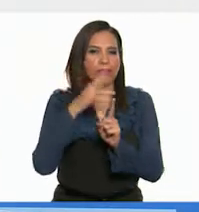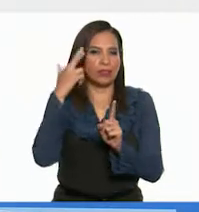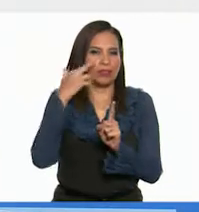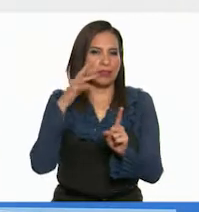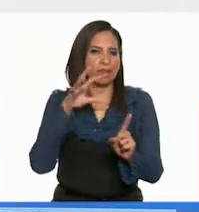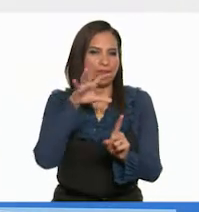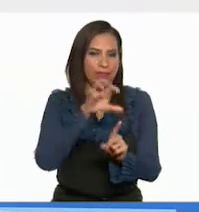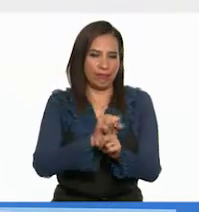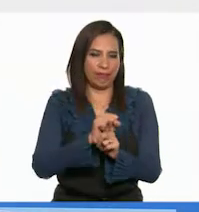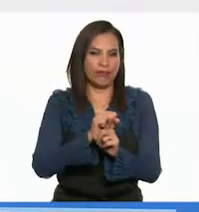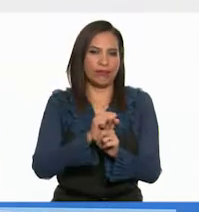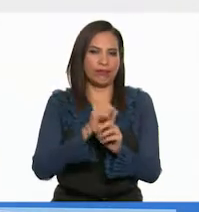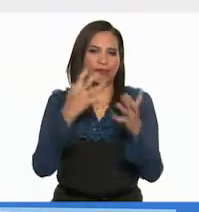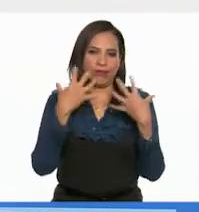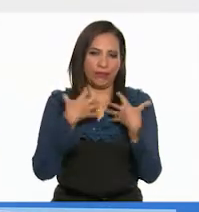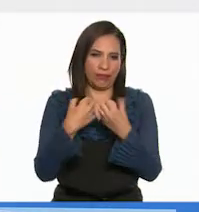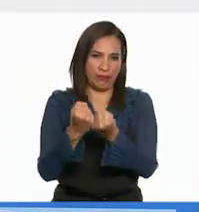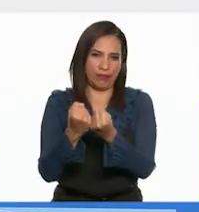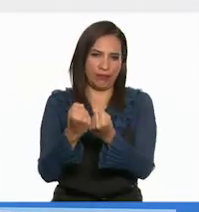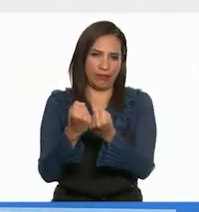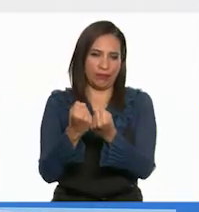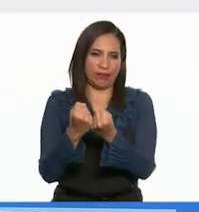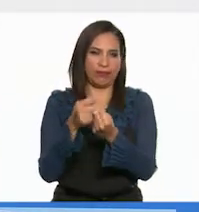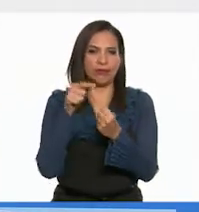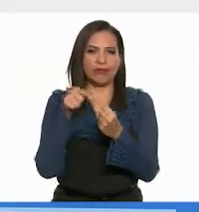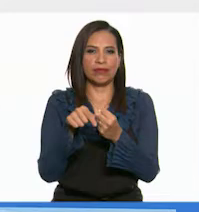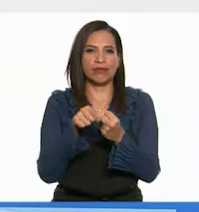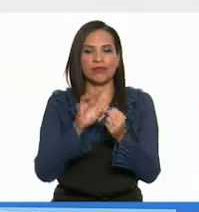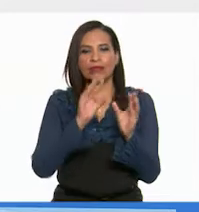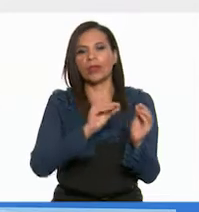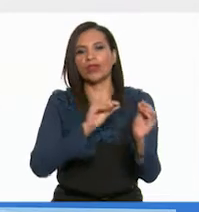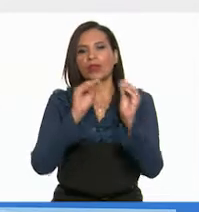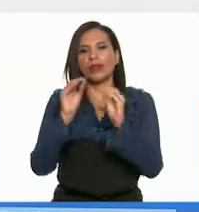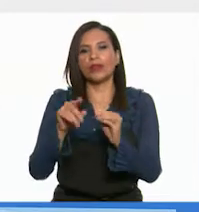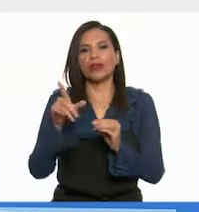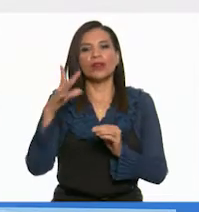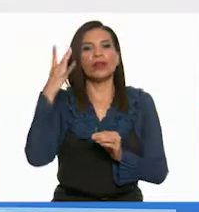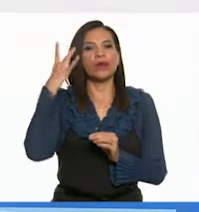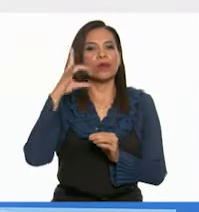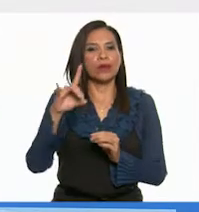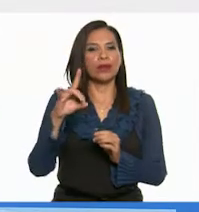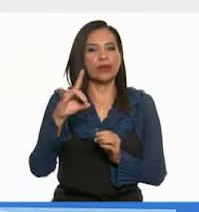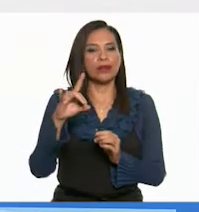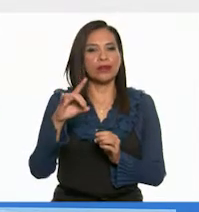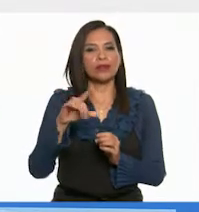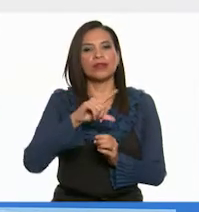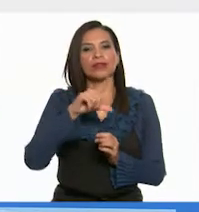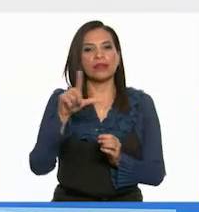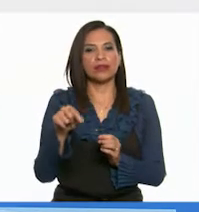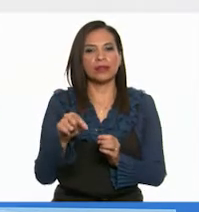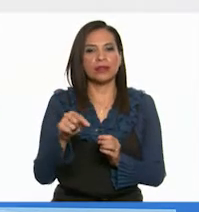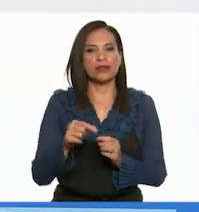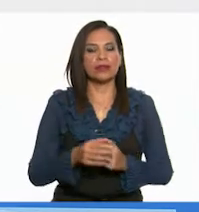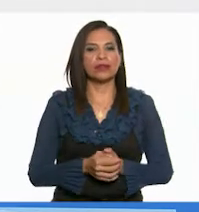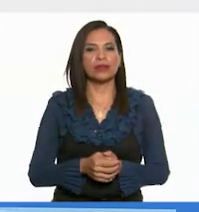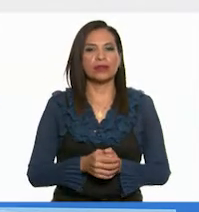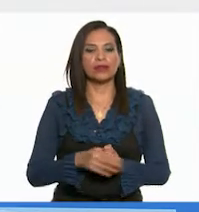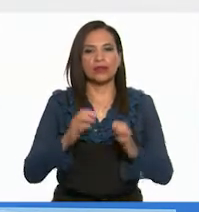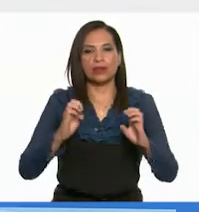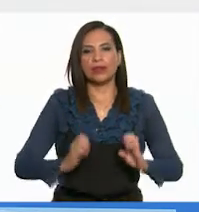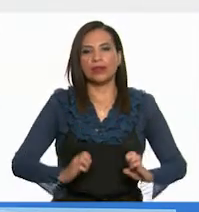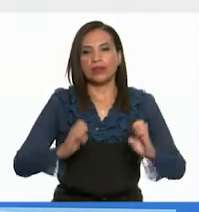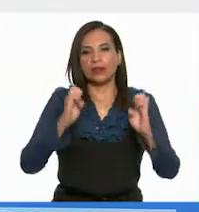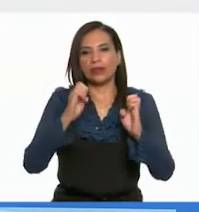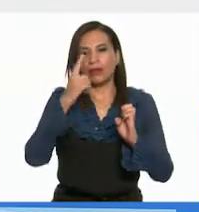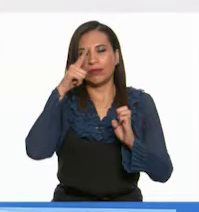alcanzaron y me capturaron. De ahí me trasladaron a Cuernavaca y luego al edificio de